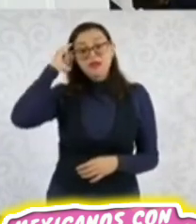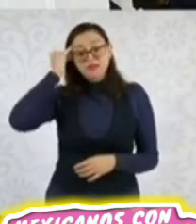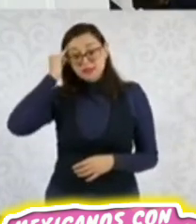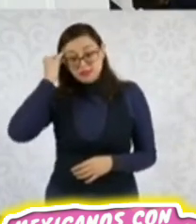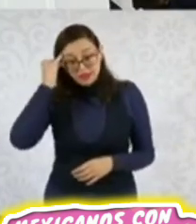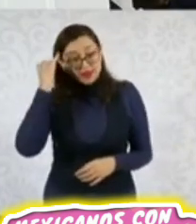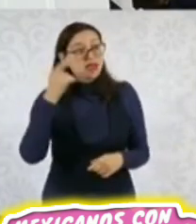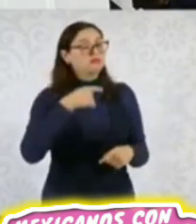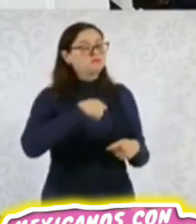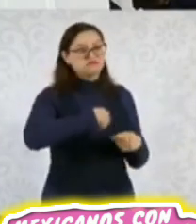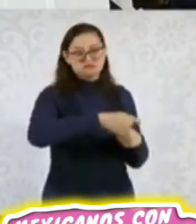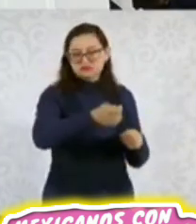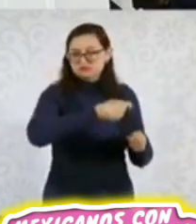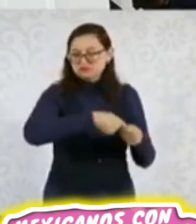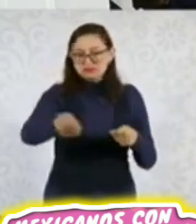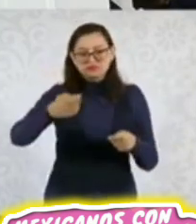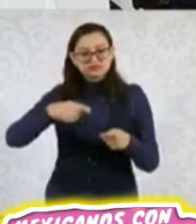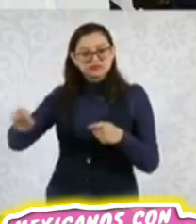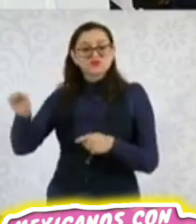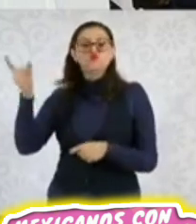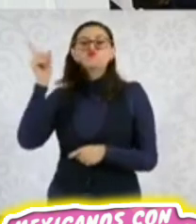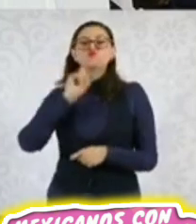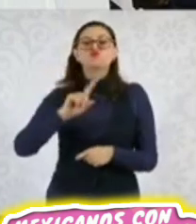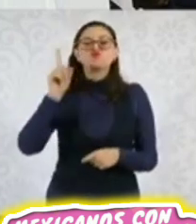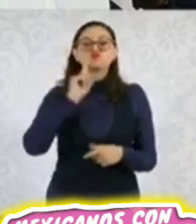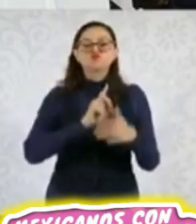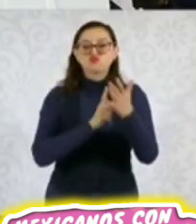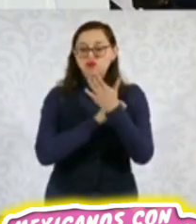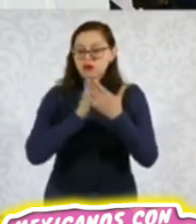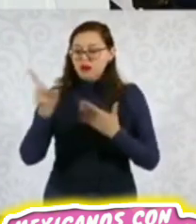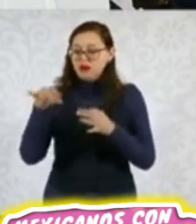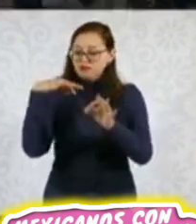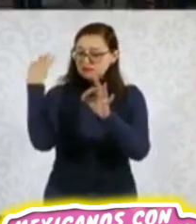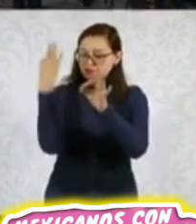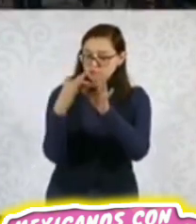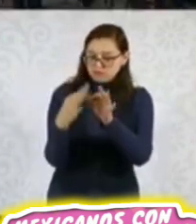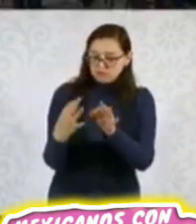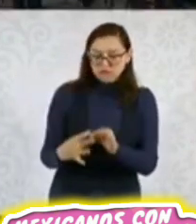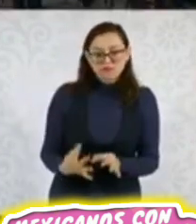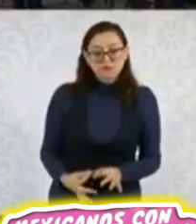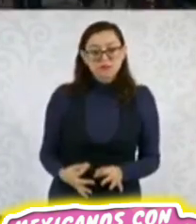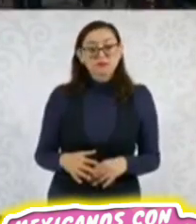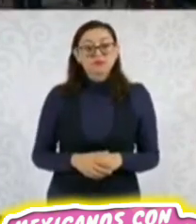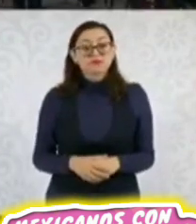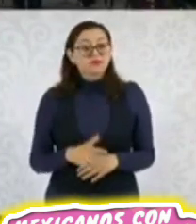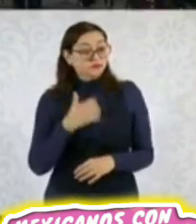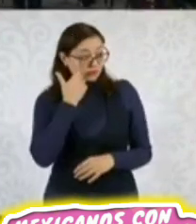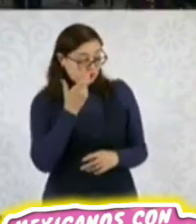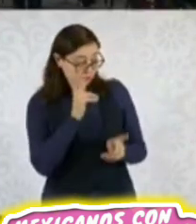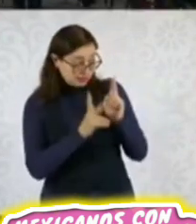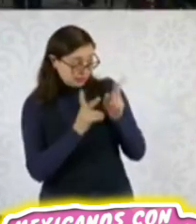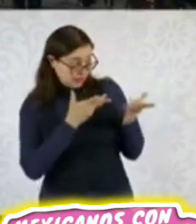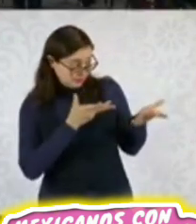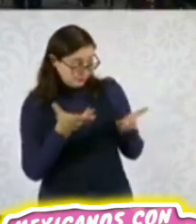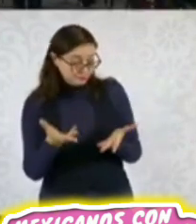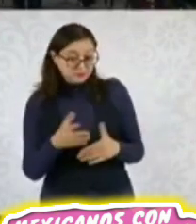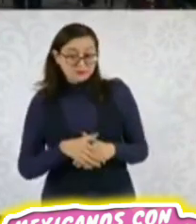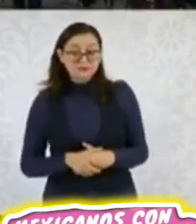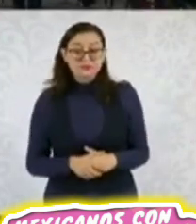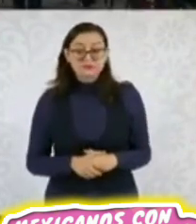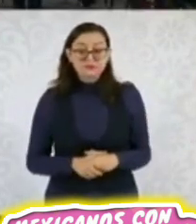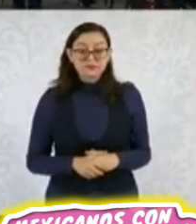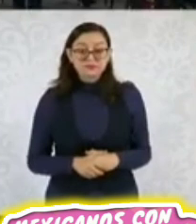que todos los derechos de todas las mujeres sean cumplidos en nuestro país. No sé quién quiera platicar sobre esto.